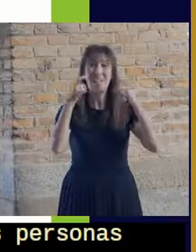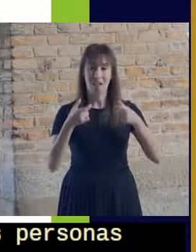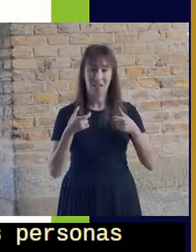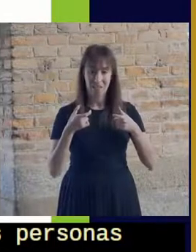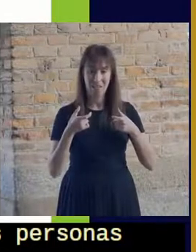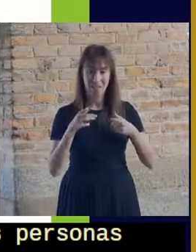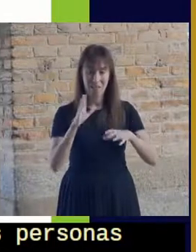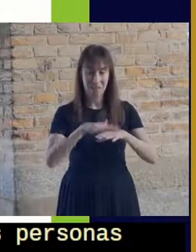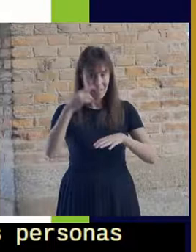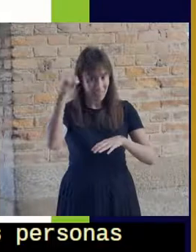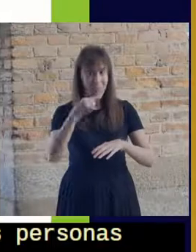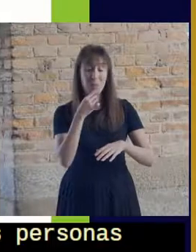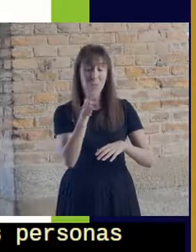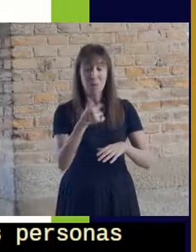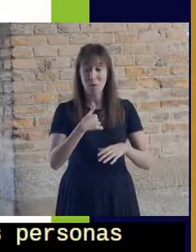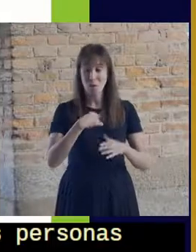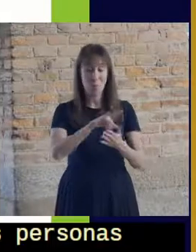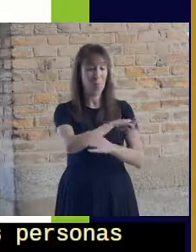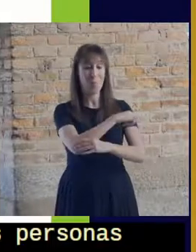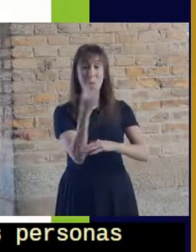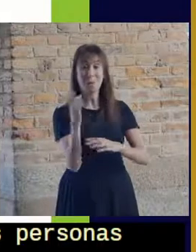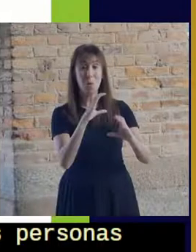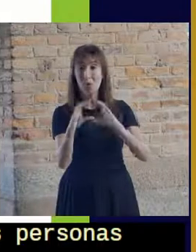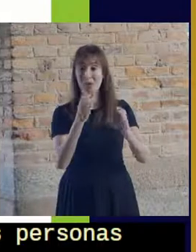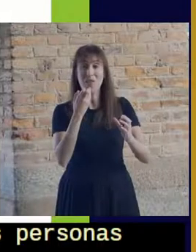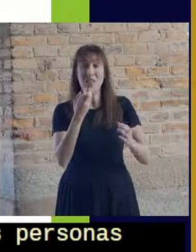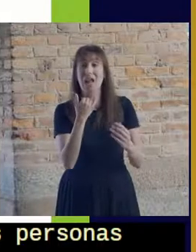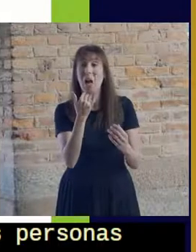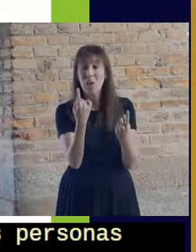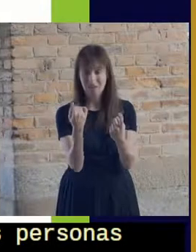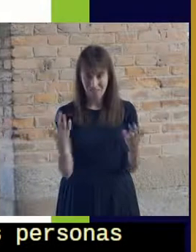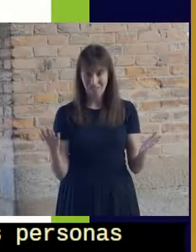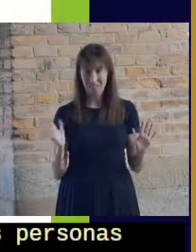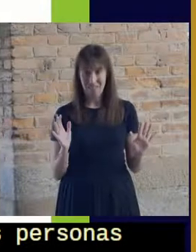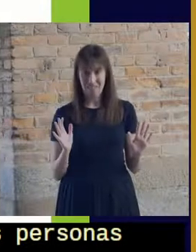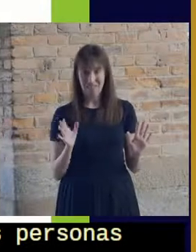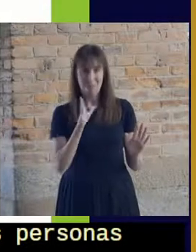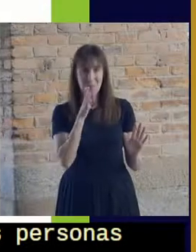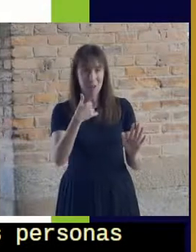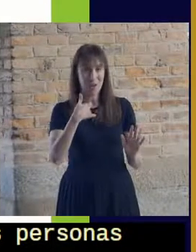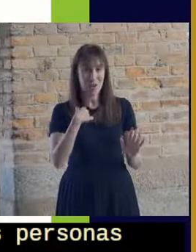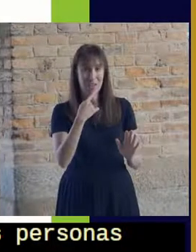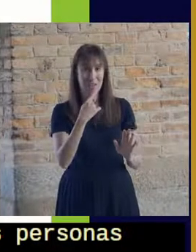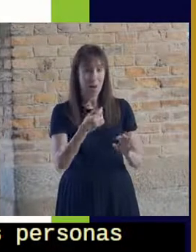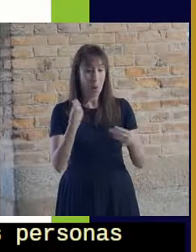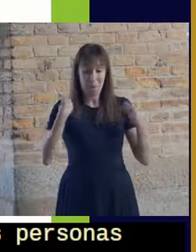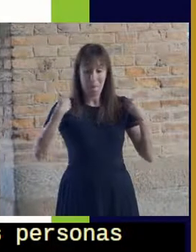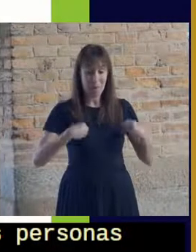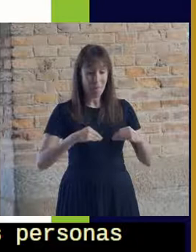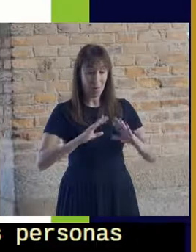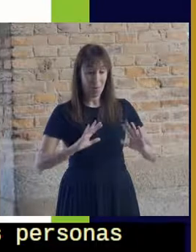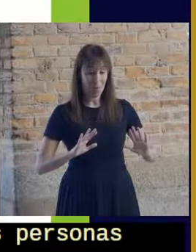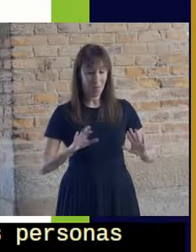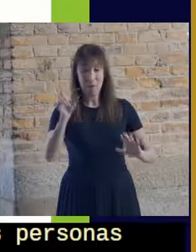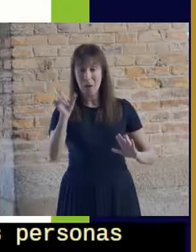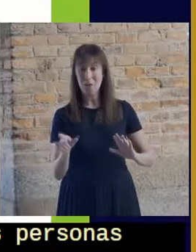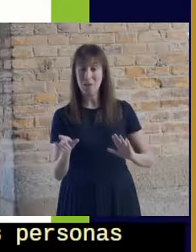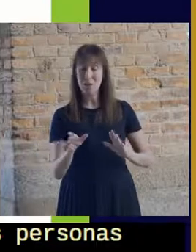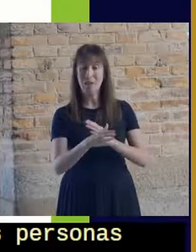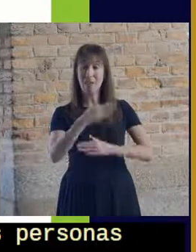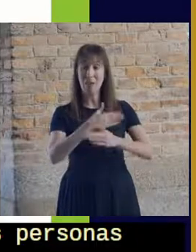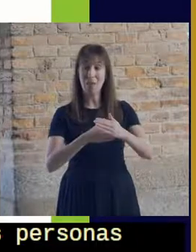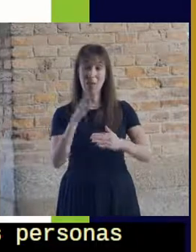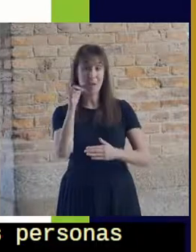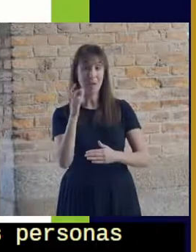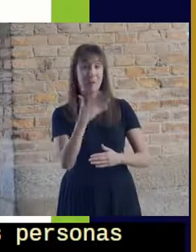decirle yo estoy como puente de comunicación en el caso de que haga falta algo porque yo voy a decir tus mismas palabras y la persona con discapacidad auditiva